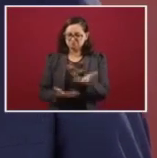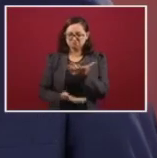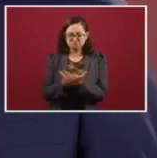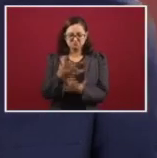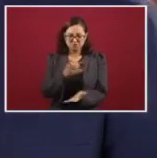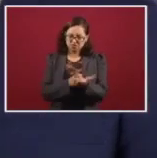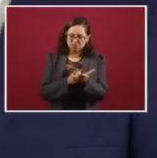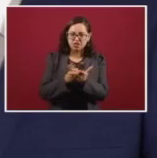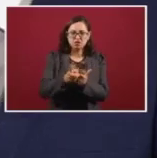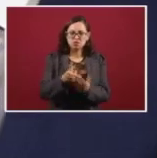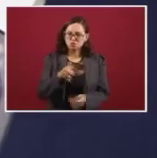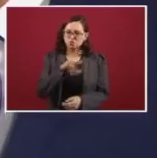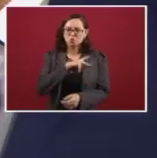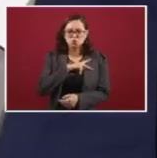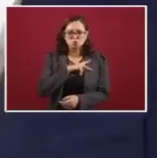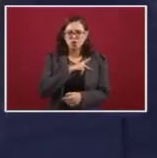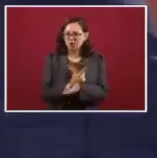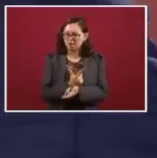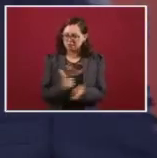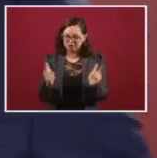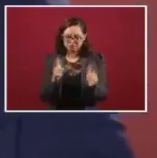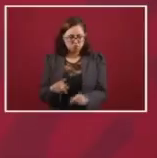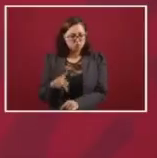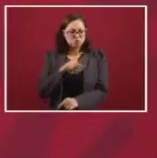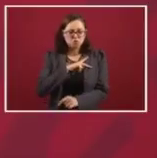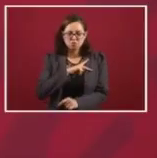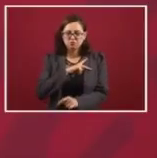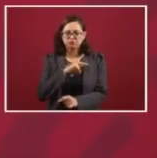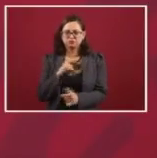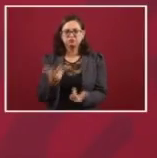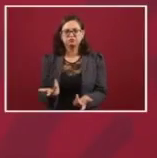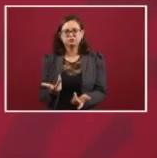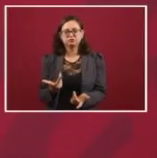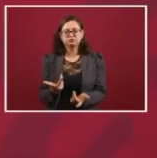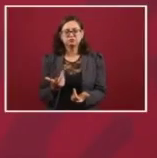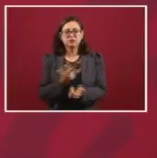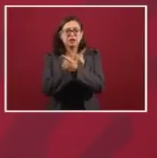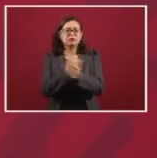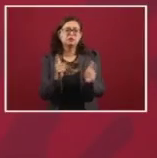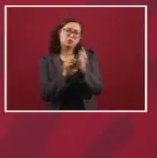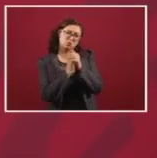porque siempre he pensado que la libertad no se implora, se conquista.